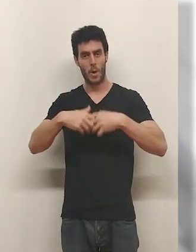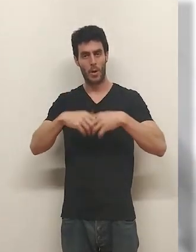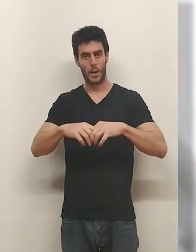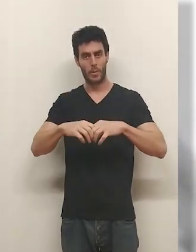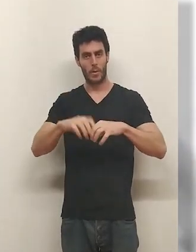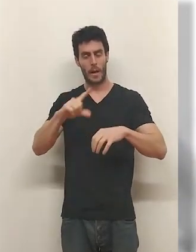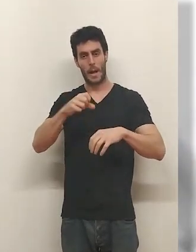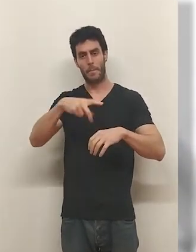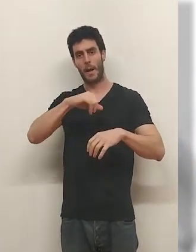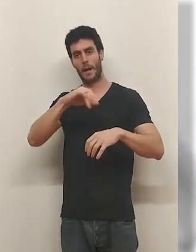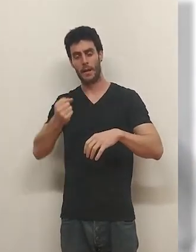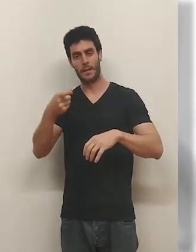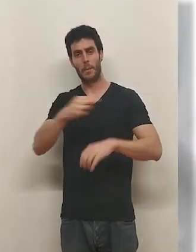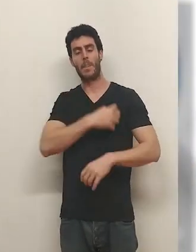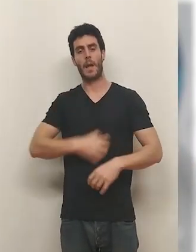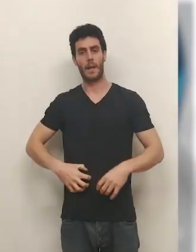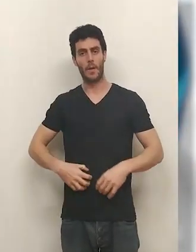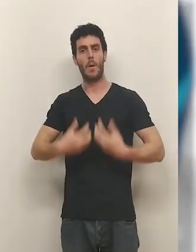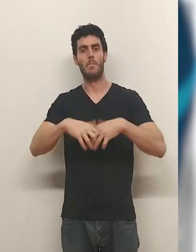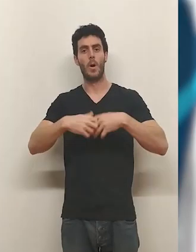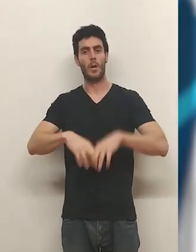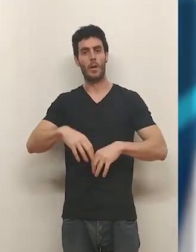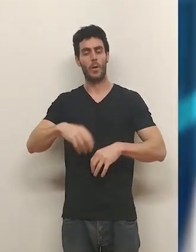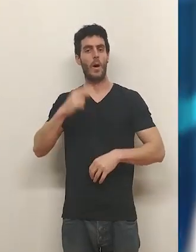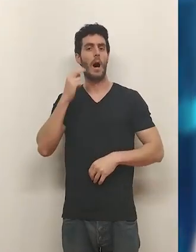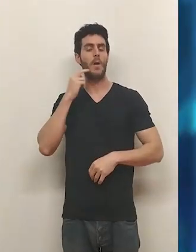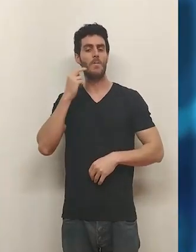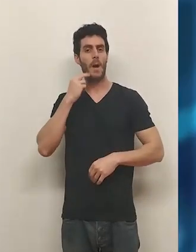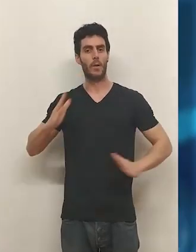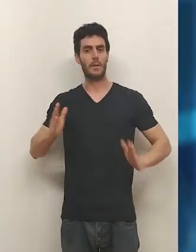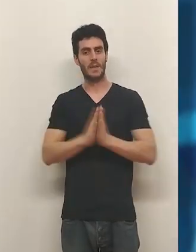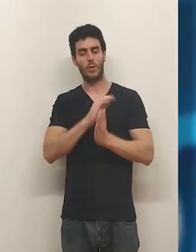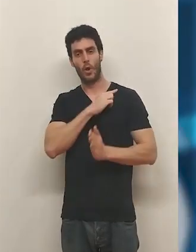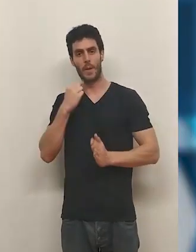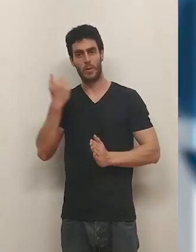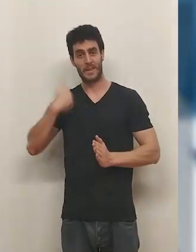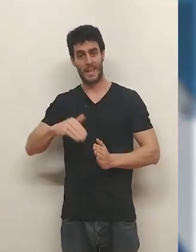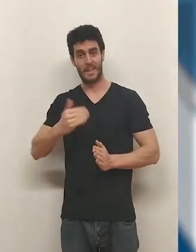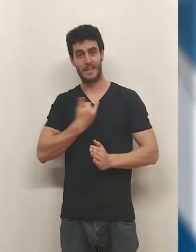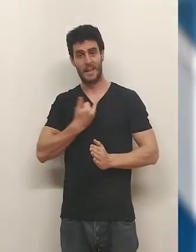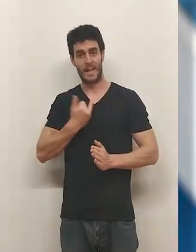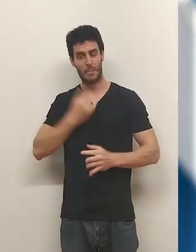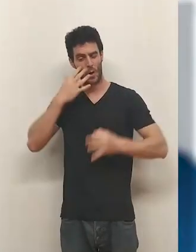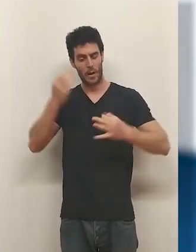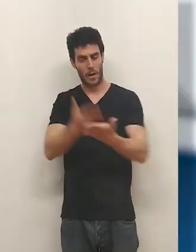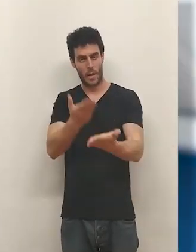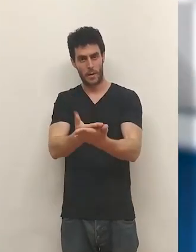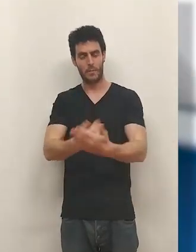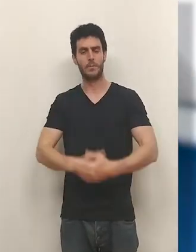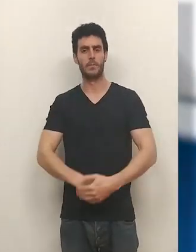polígono de La Maja, también de Arnedo, el polígono de Alfaro y el de Santo Domingo de la Calzada. Ya tenemos realidades.